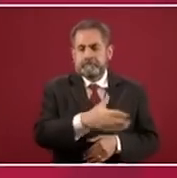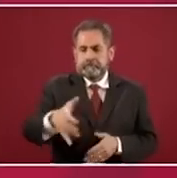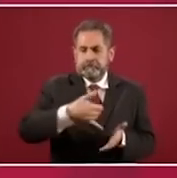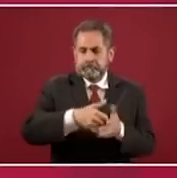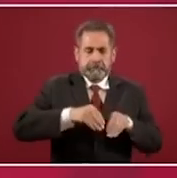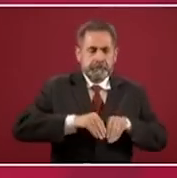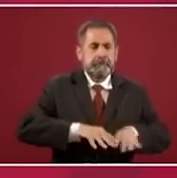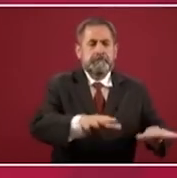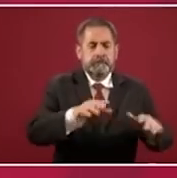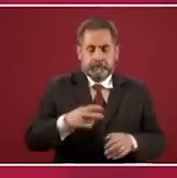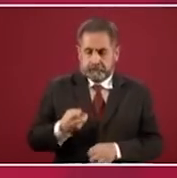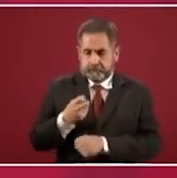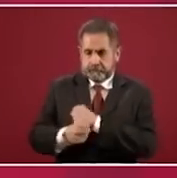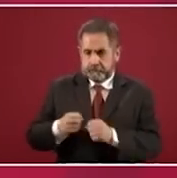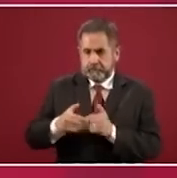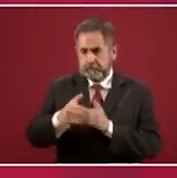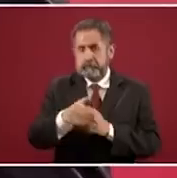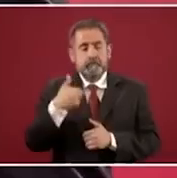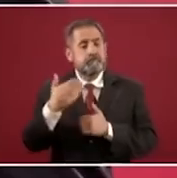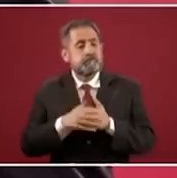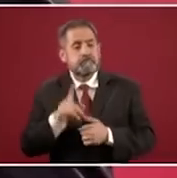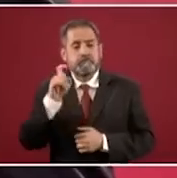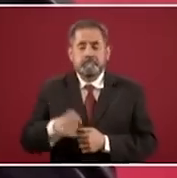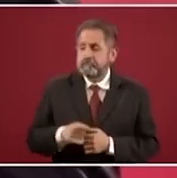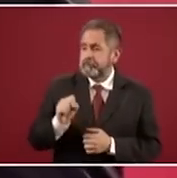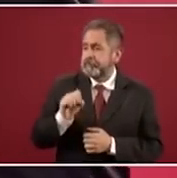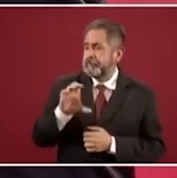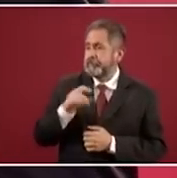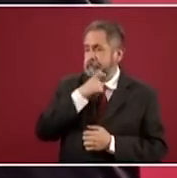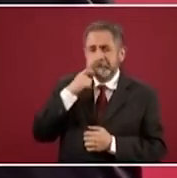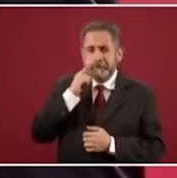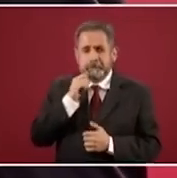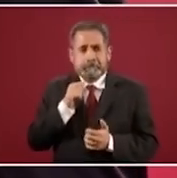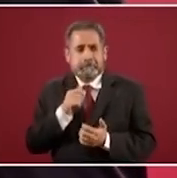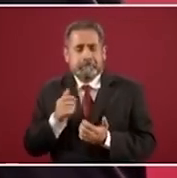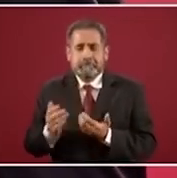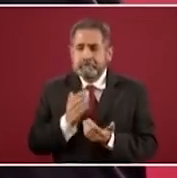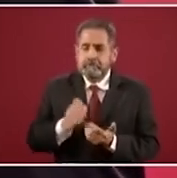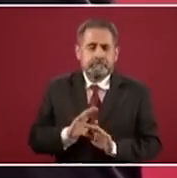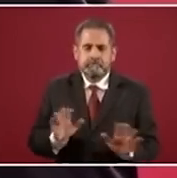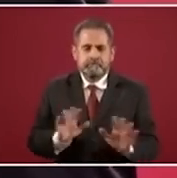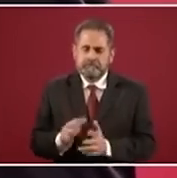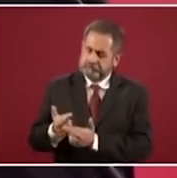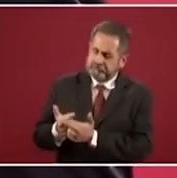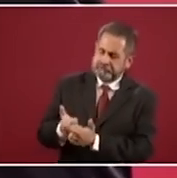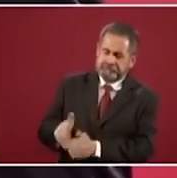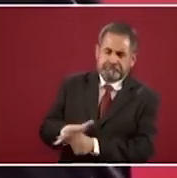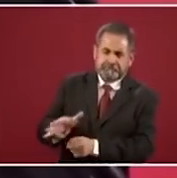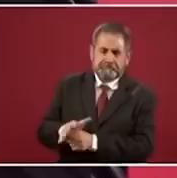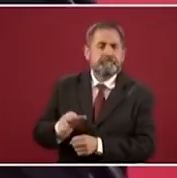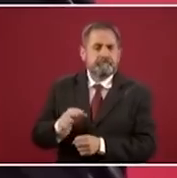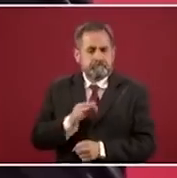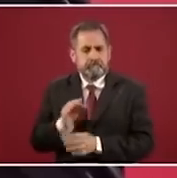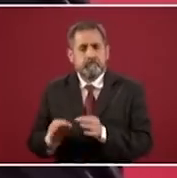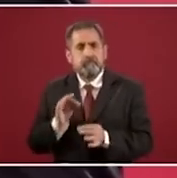año. No va a haber escasez de agua y podemos, con los excedentes, cumplir con